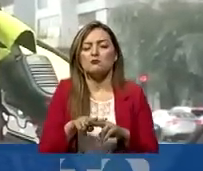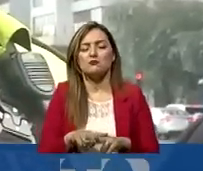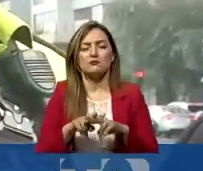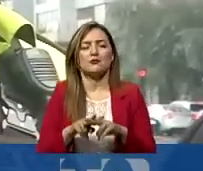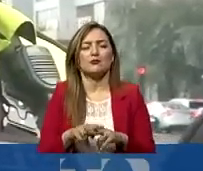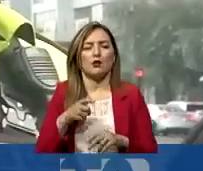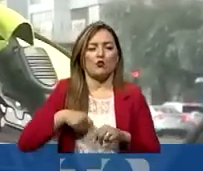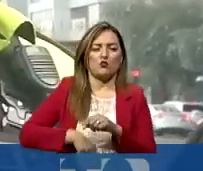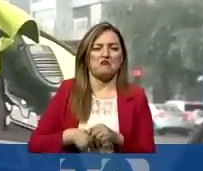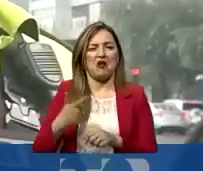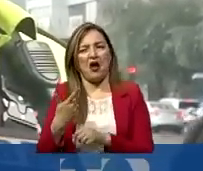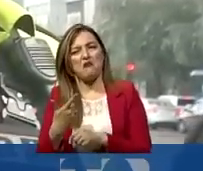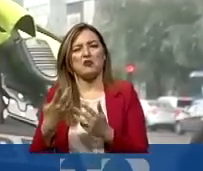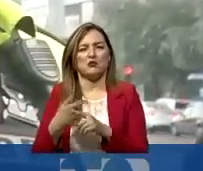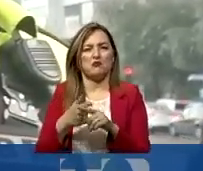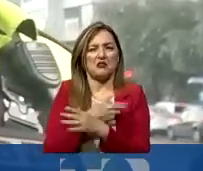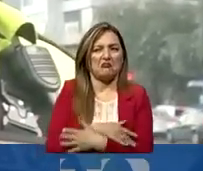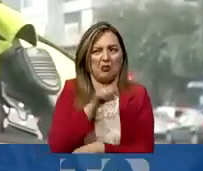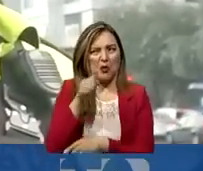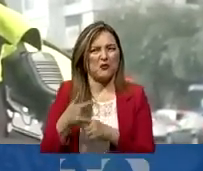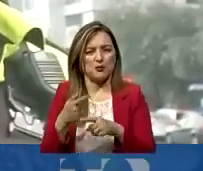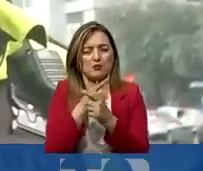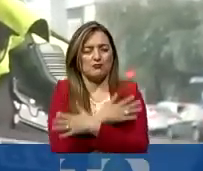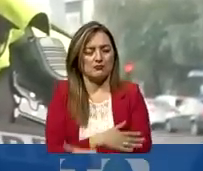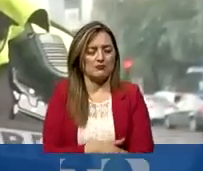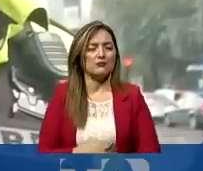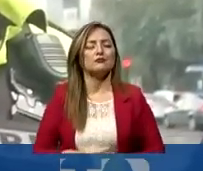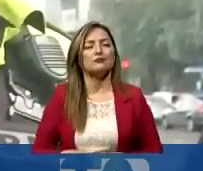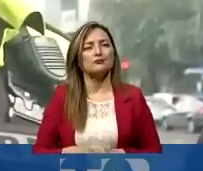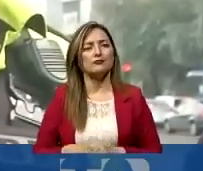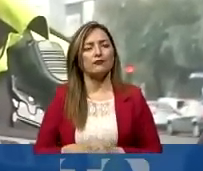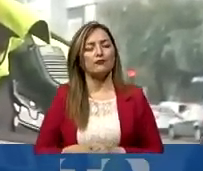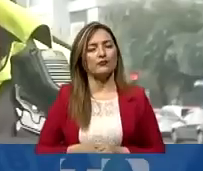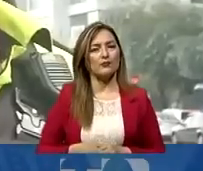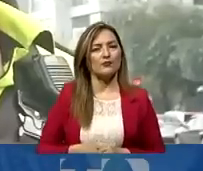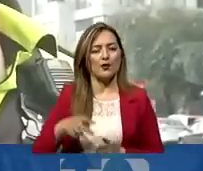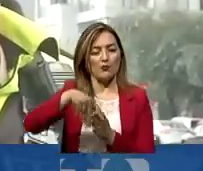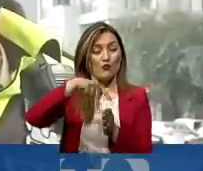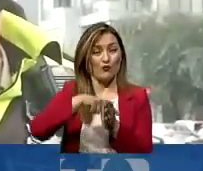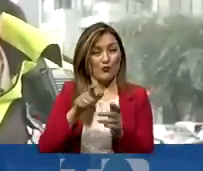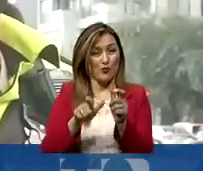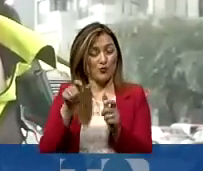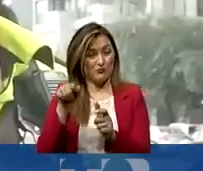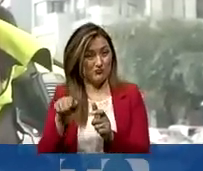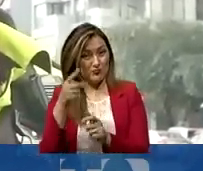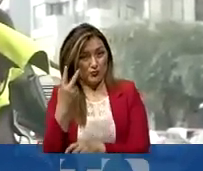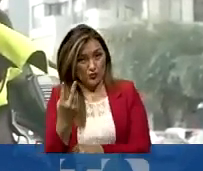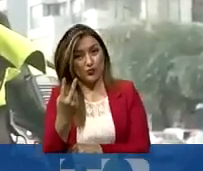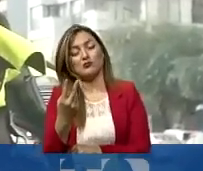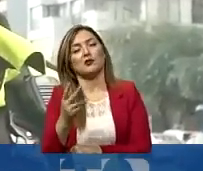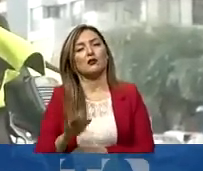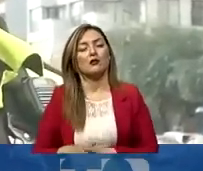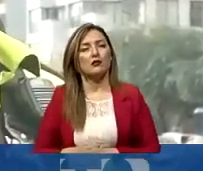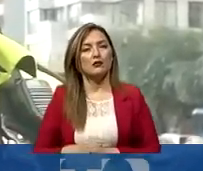tengan nada inusual en sus pertenencias. De igual manera, para verificar si las dos personas tienen la